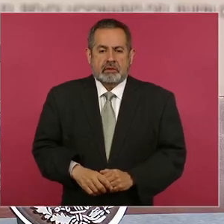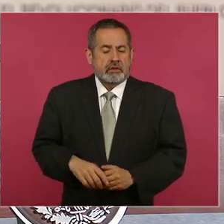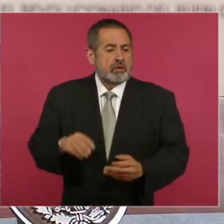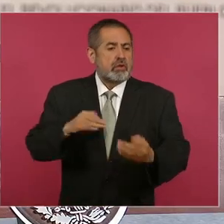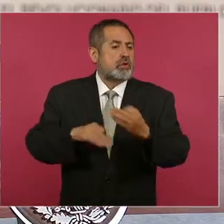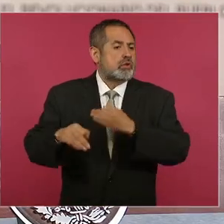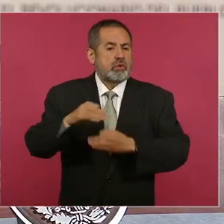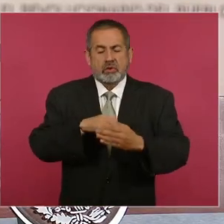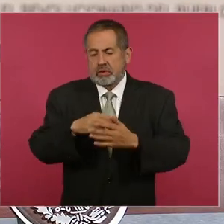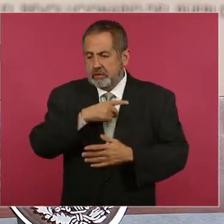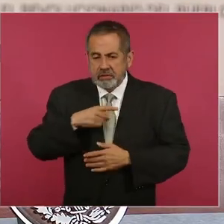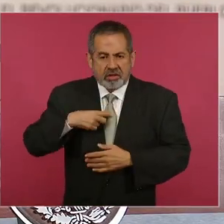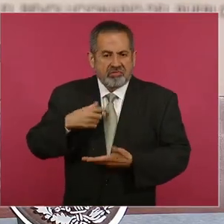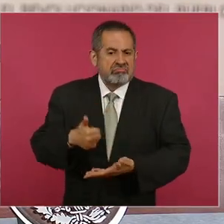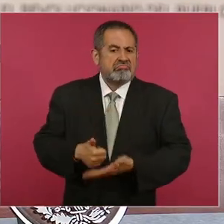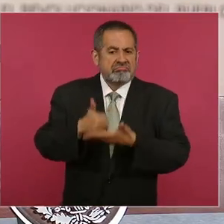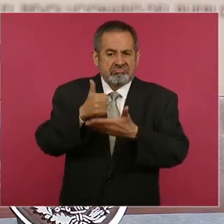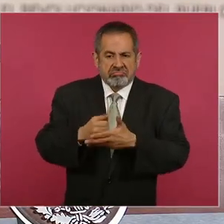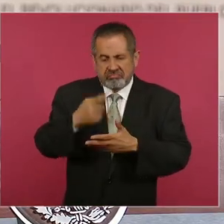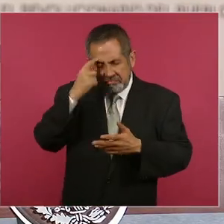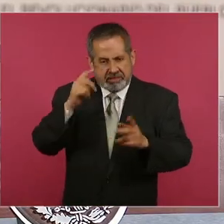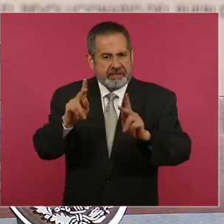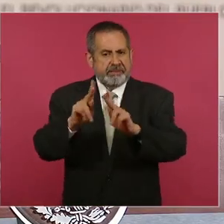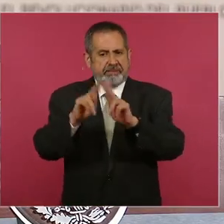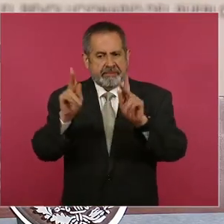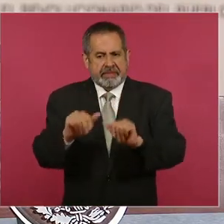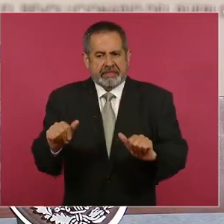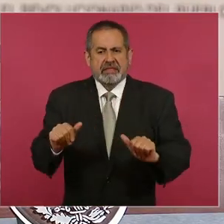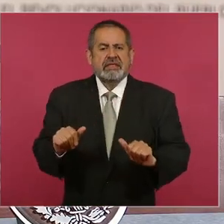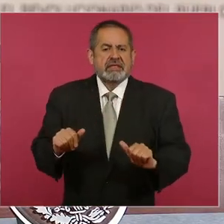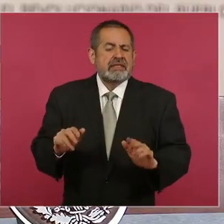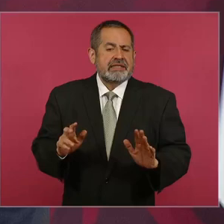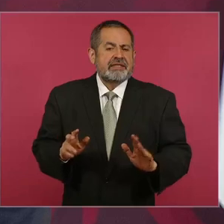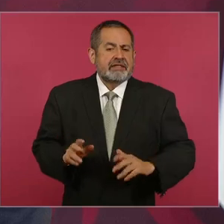deberíamos de ayudar a que se dé la paz sin